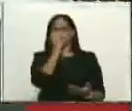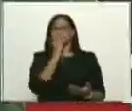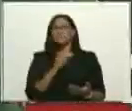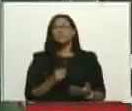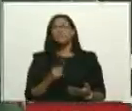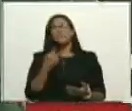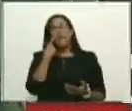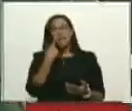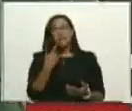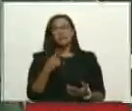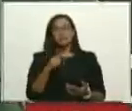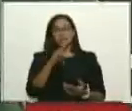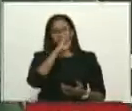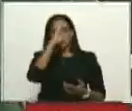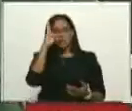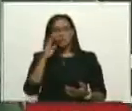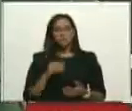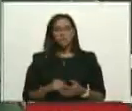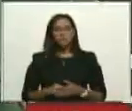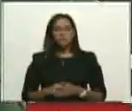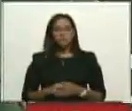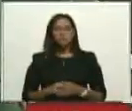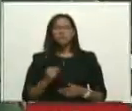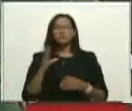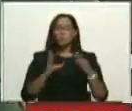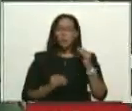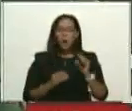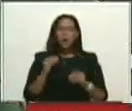Diosdado, lo hemos hablado,